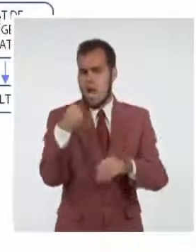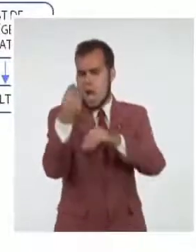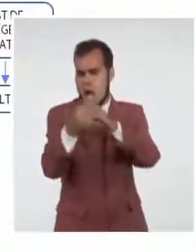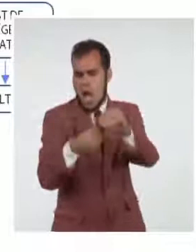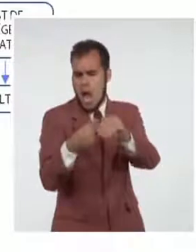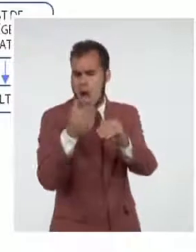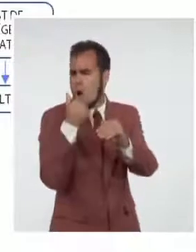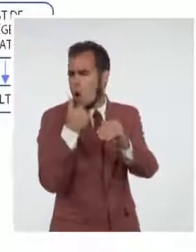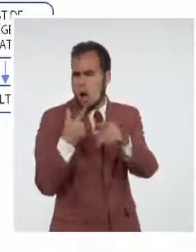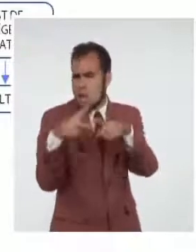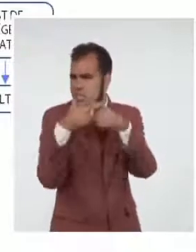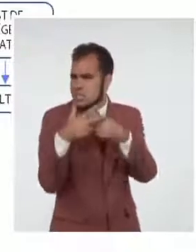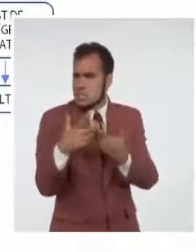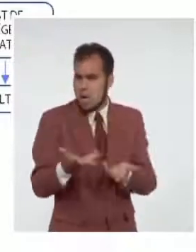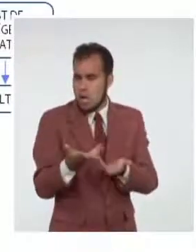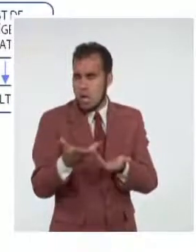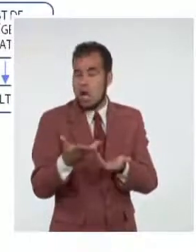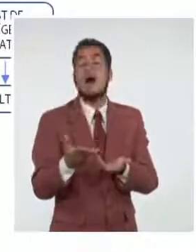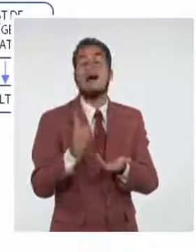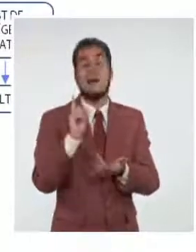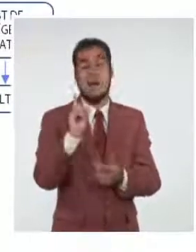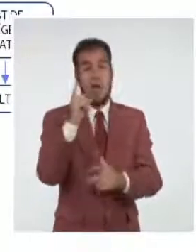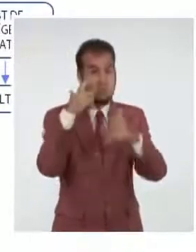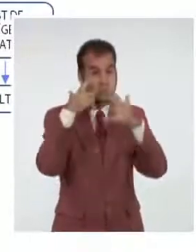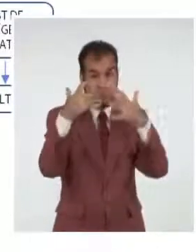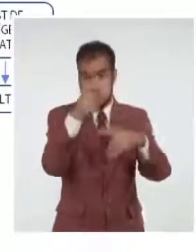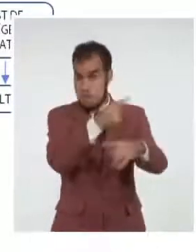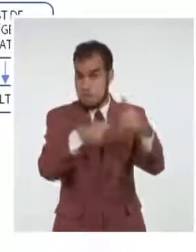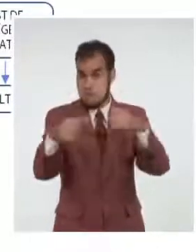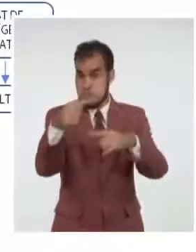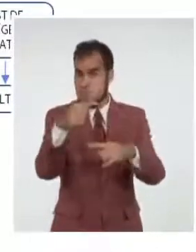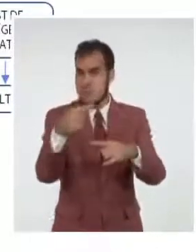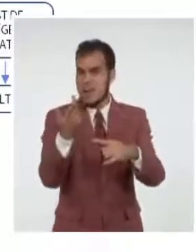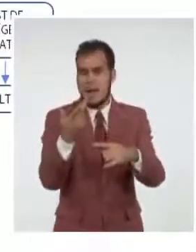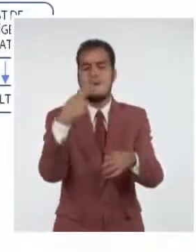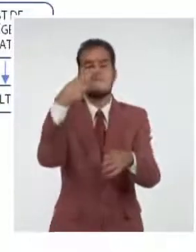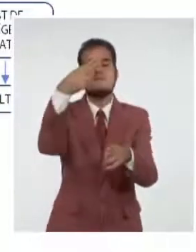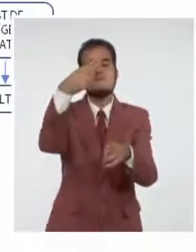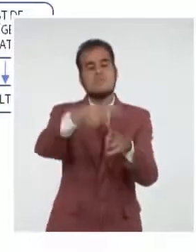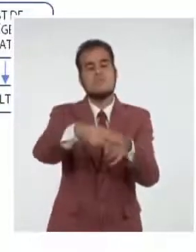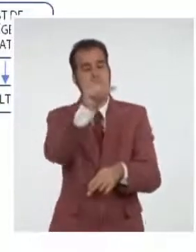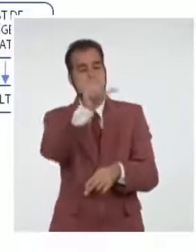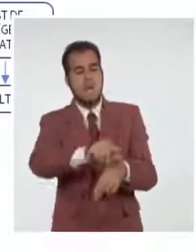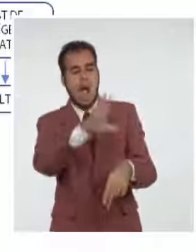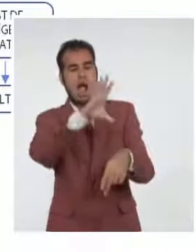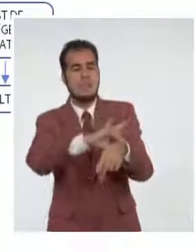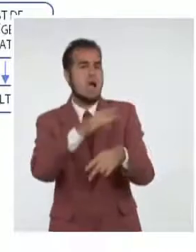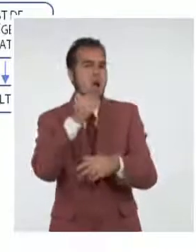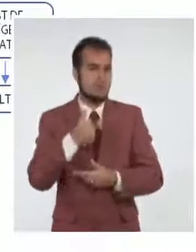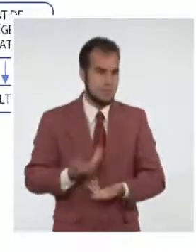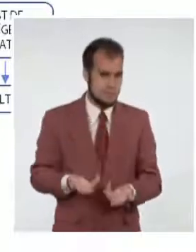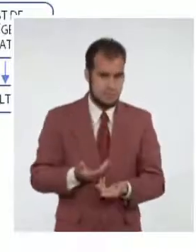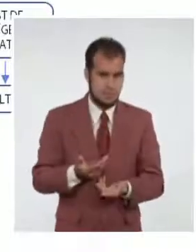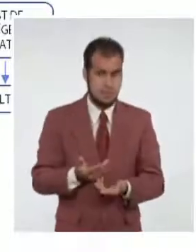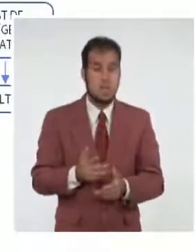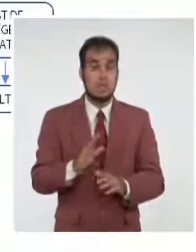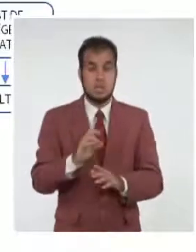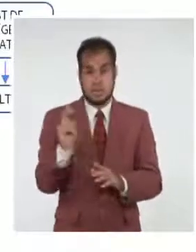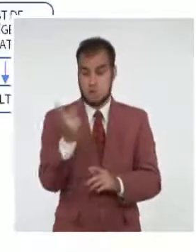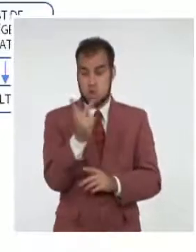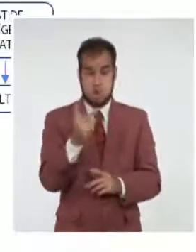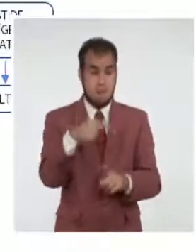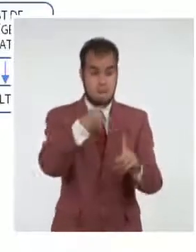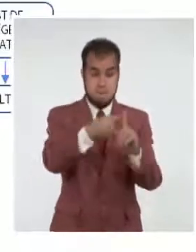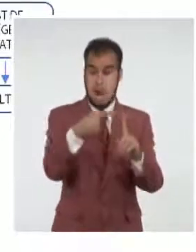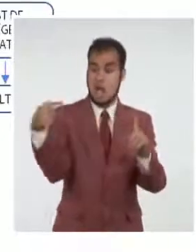ahora toma una vital importancia la clasificación del paciente. Porque en este caso, en ambos casos, si usted es de